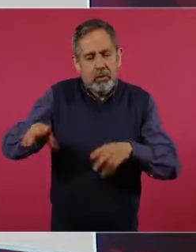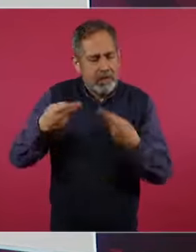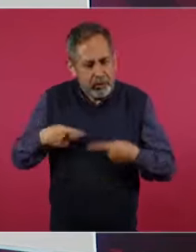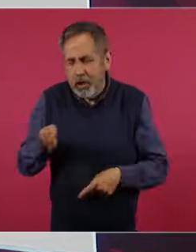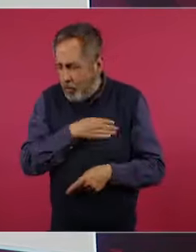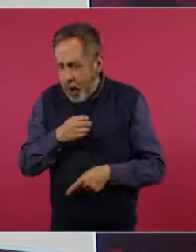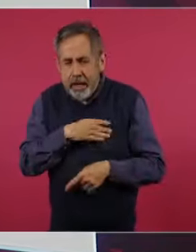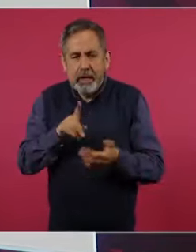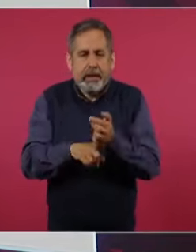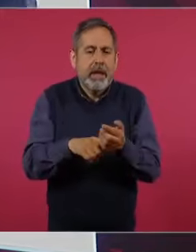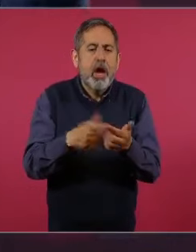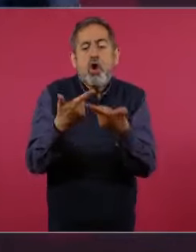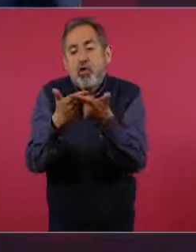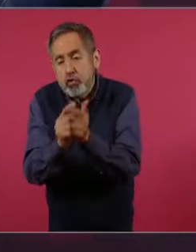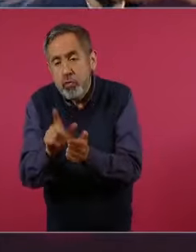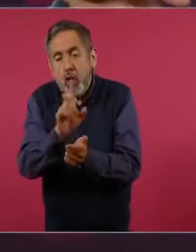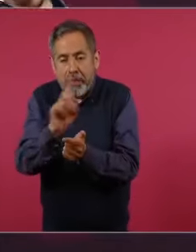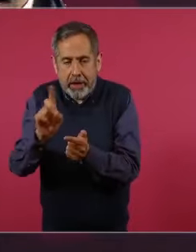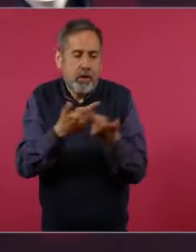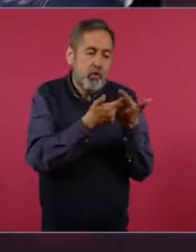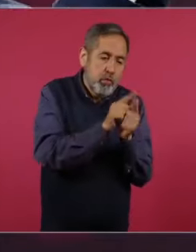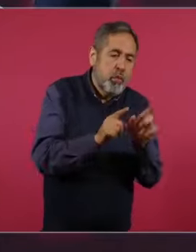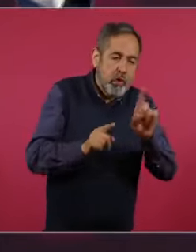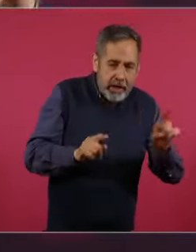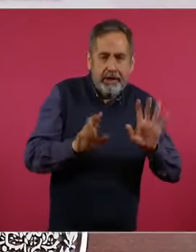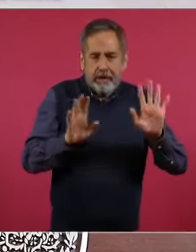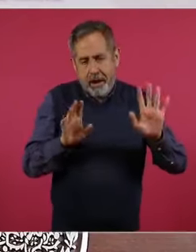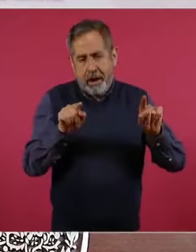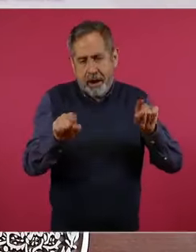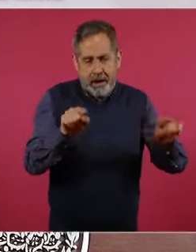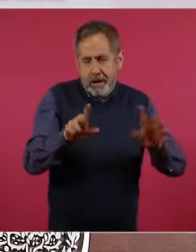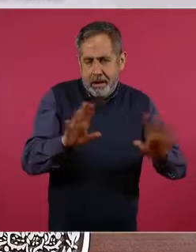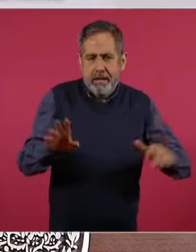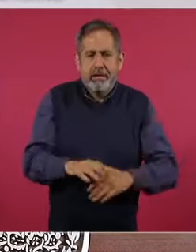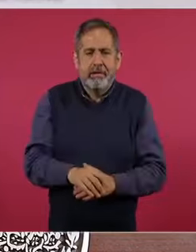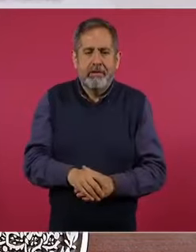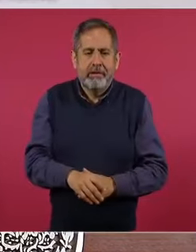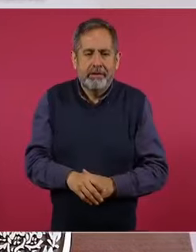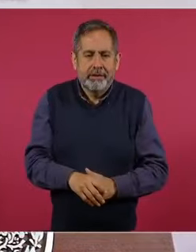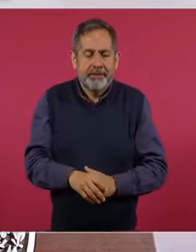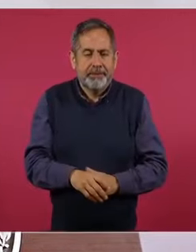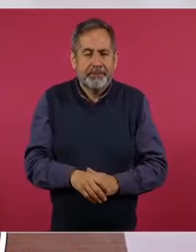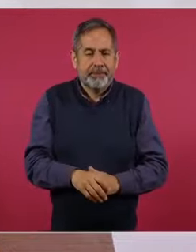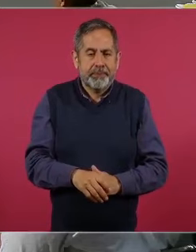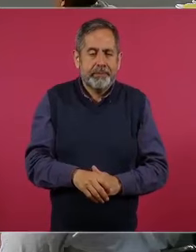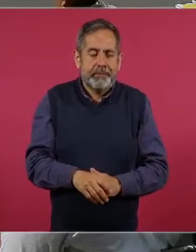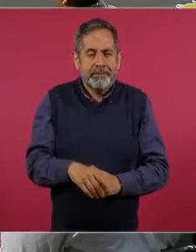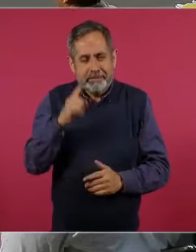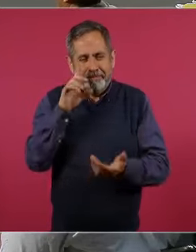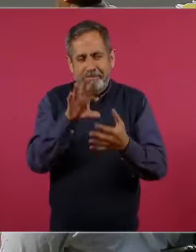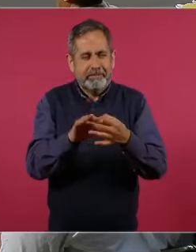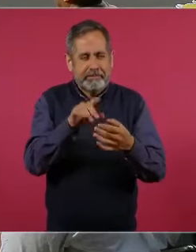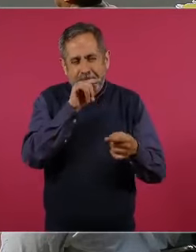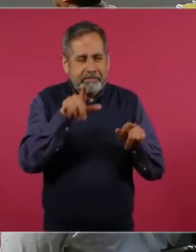buenos, sino las bandas que operan y que están identificadas con esos